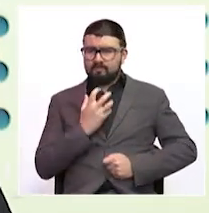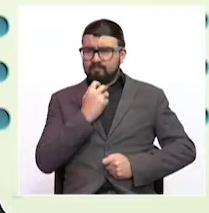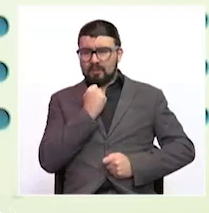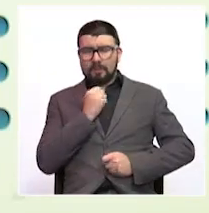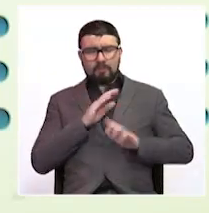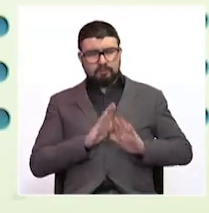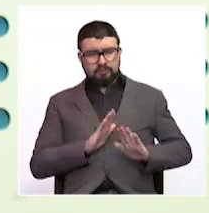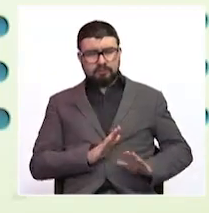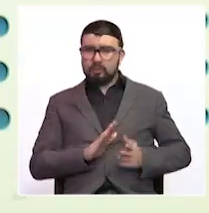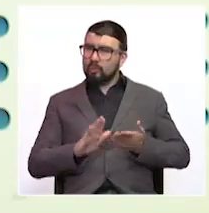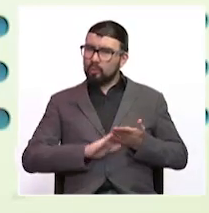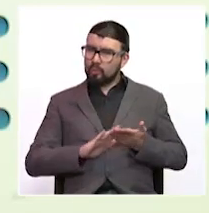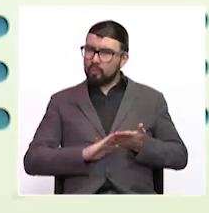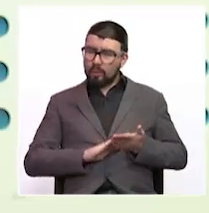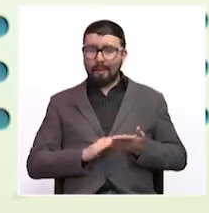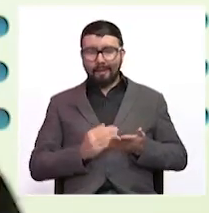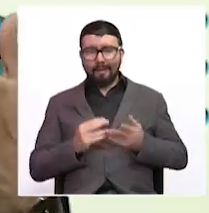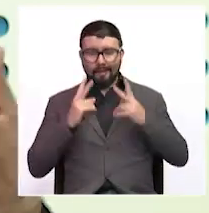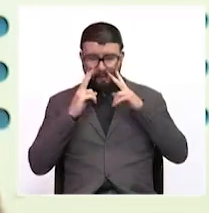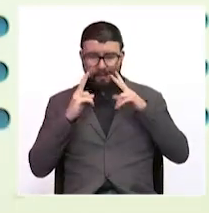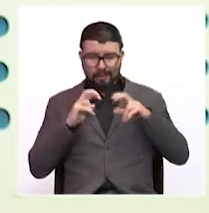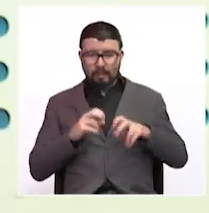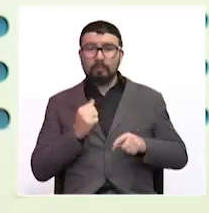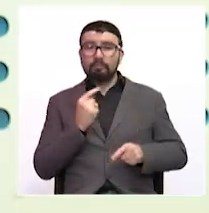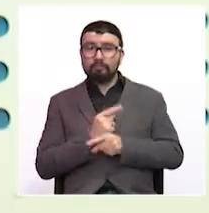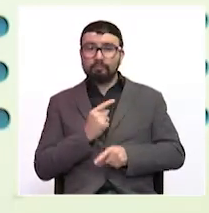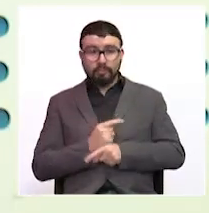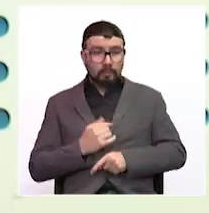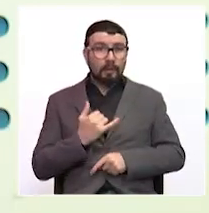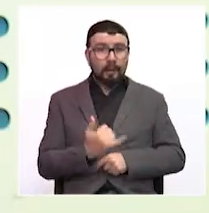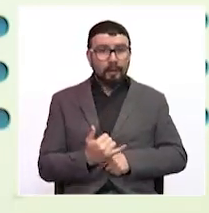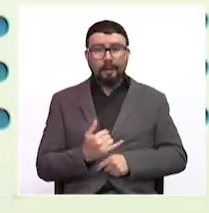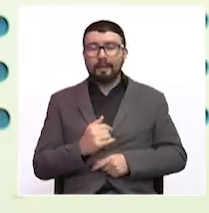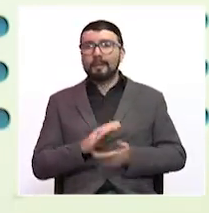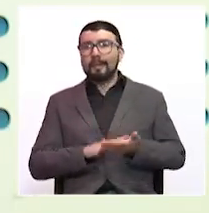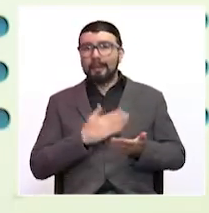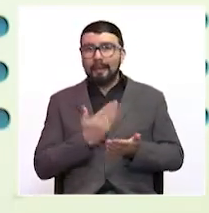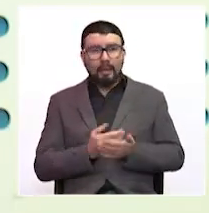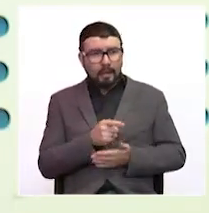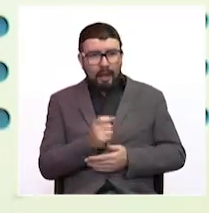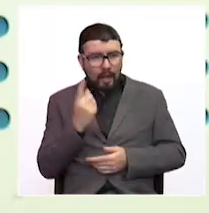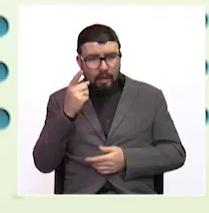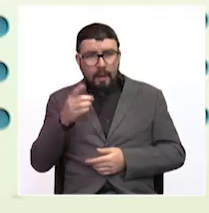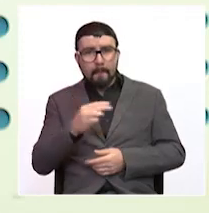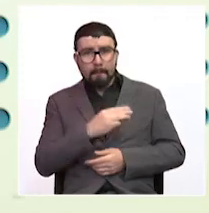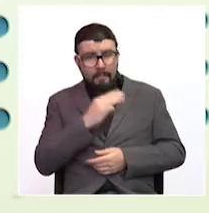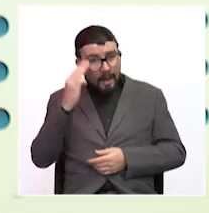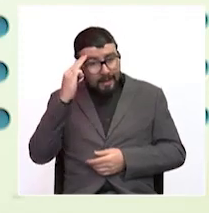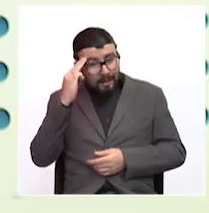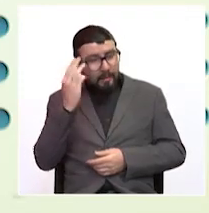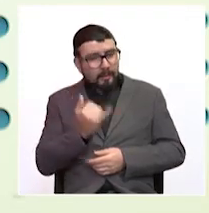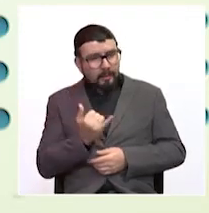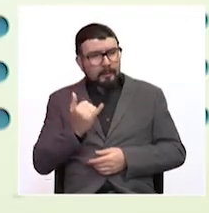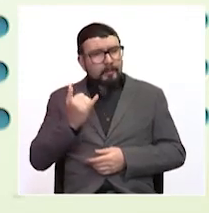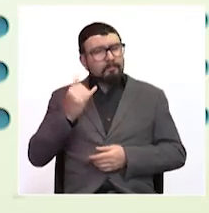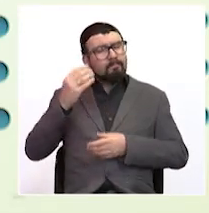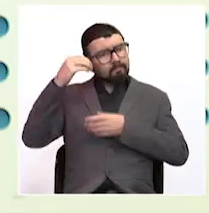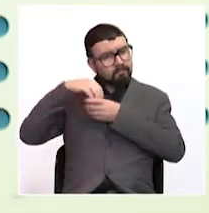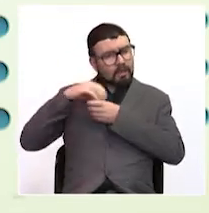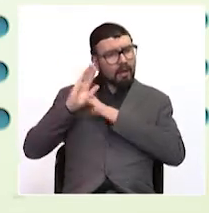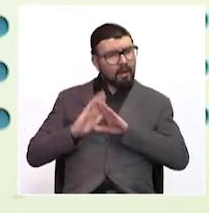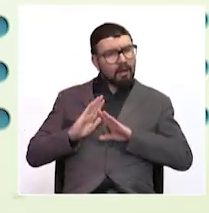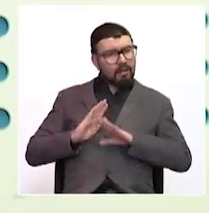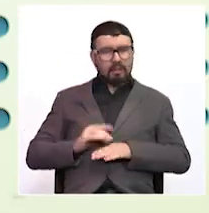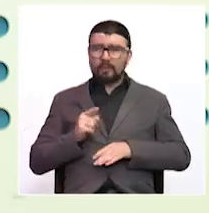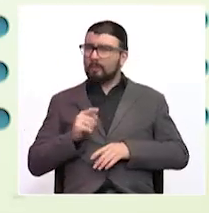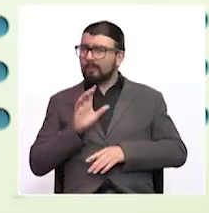analizarlos y ubicarlos en la trastienda de la mente en el inconsciente para que no incomoden para que